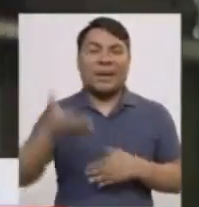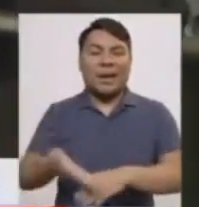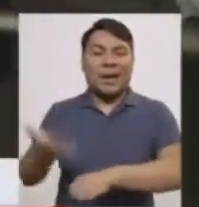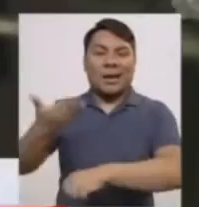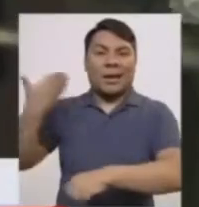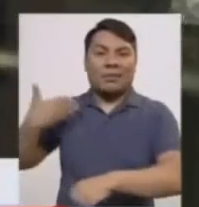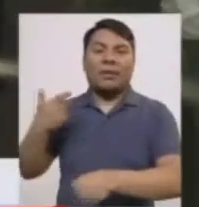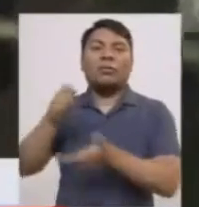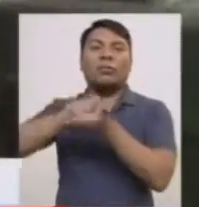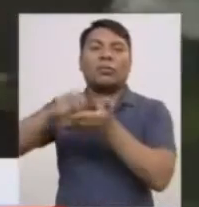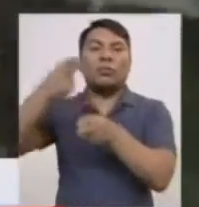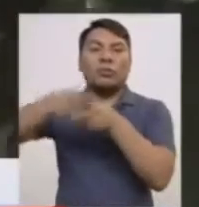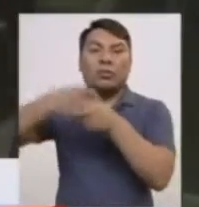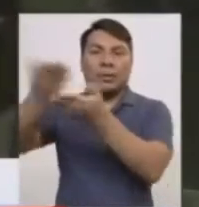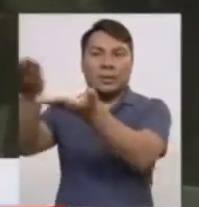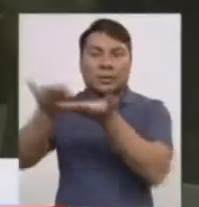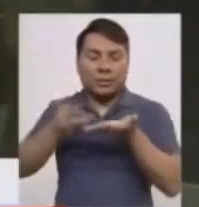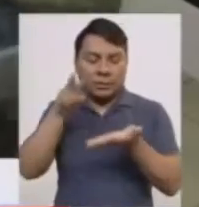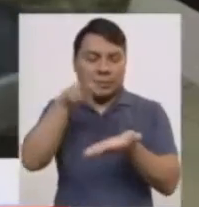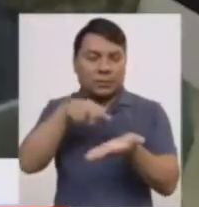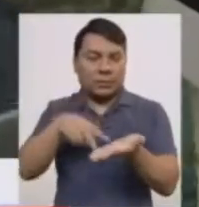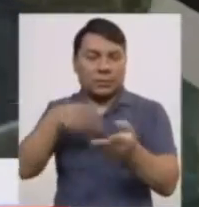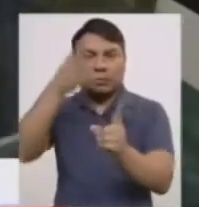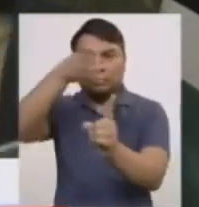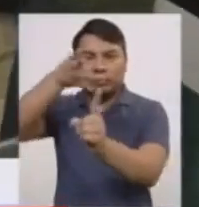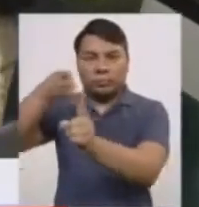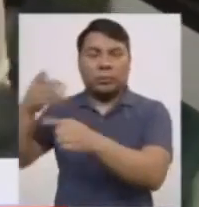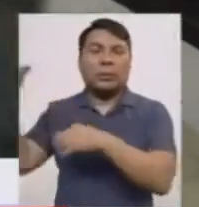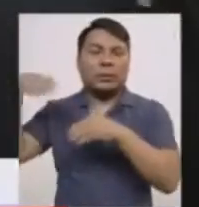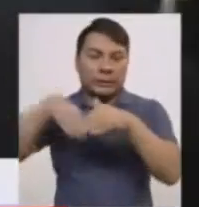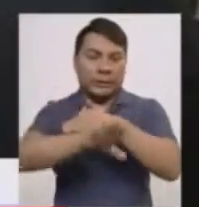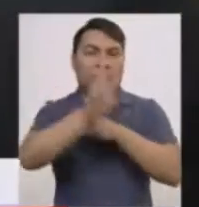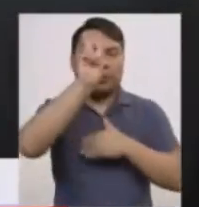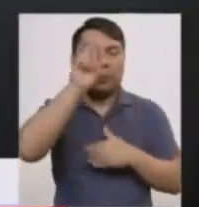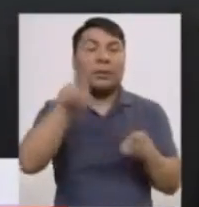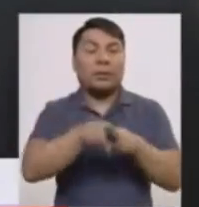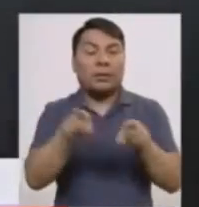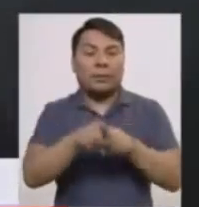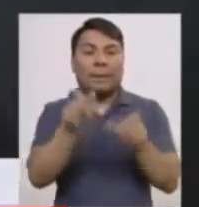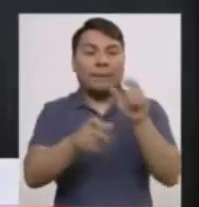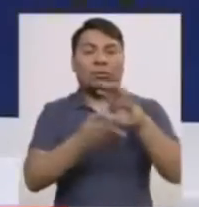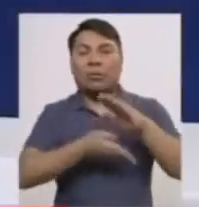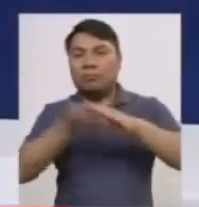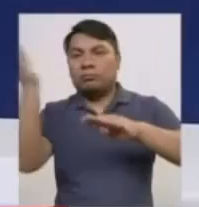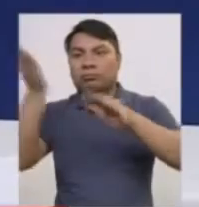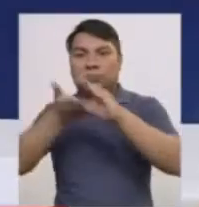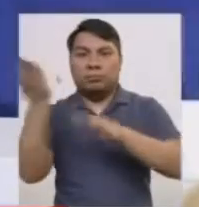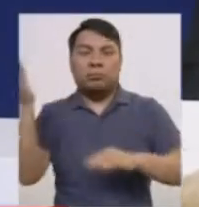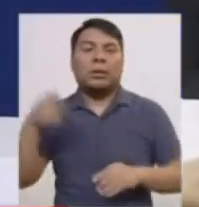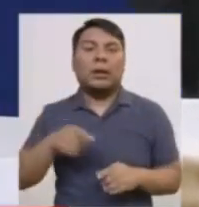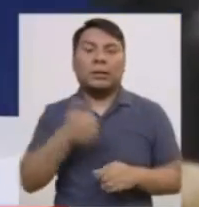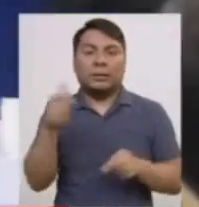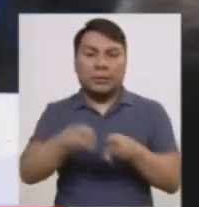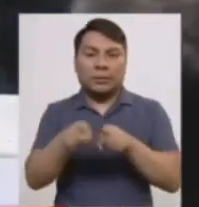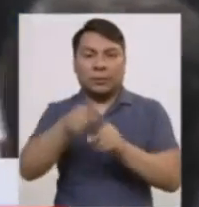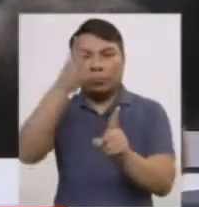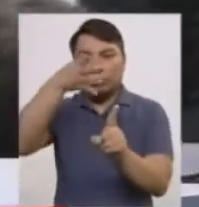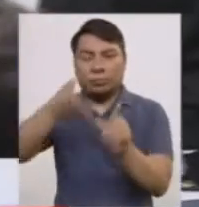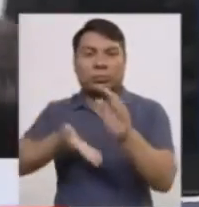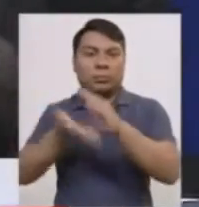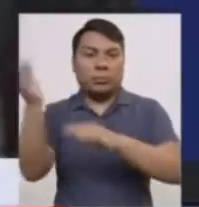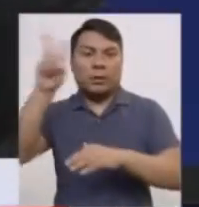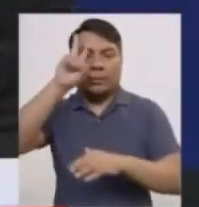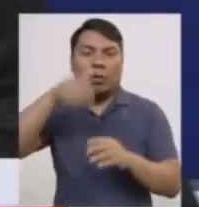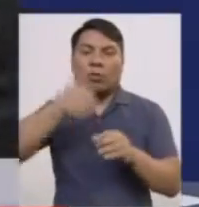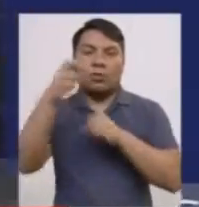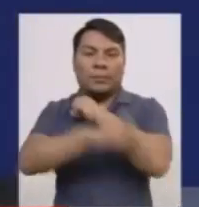Interior, Carlos Basombrío, detalló que la información se transmitirá a migraciones y aduanas vía electrónica. El embajador de los Estados Unidos, Brian